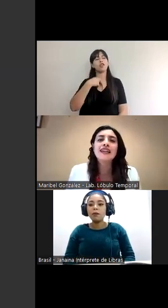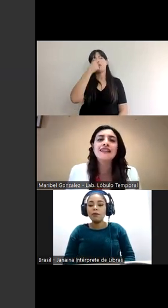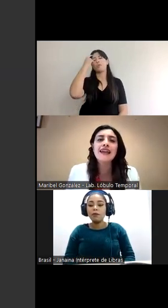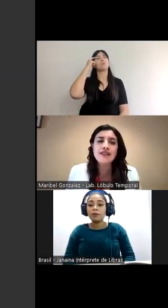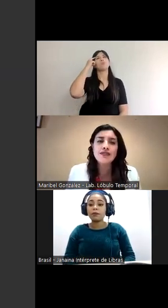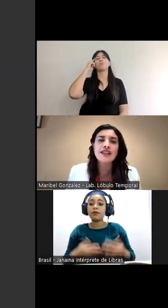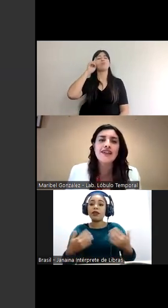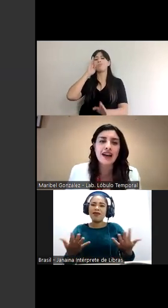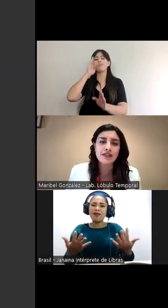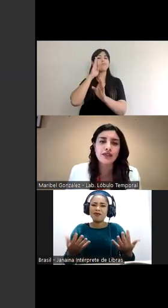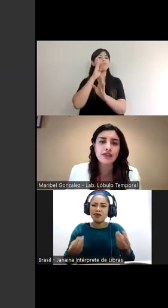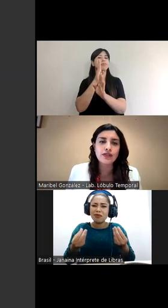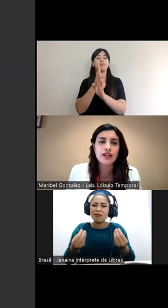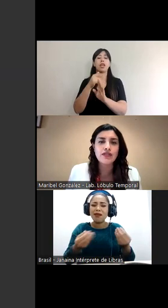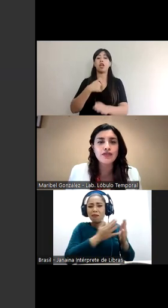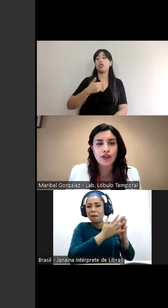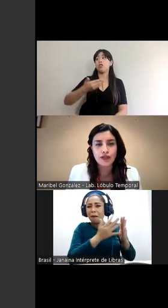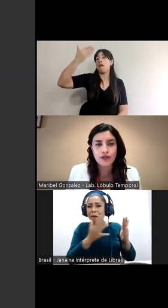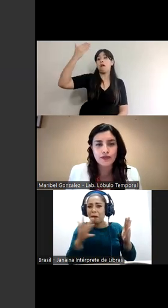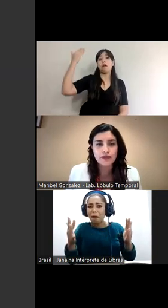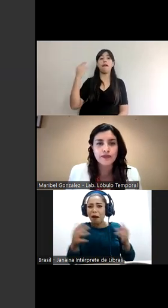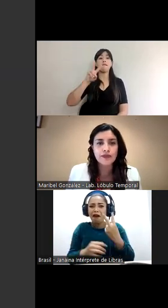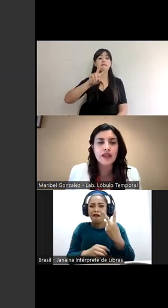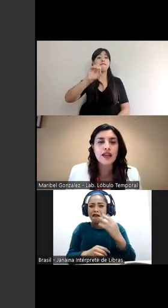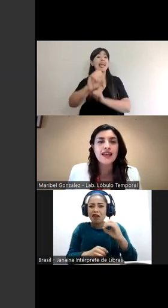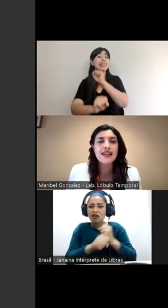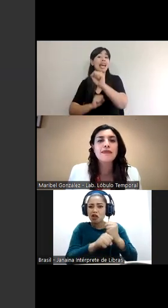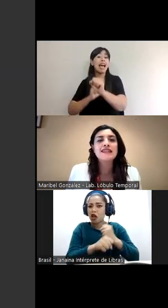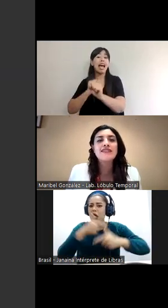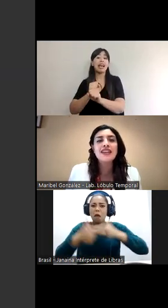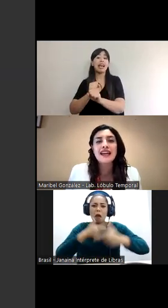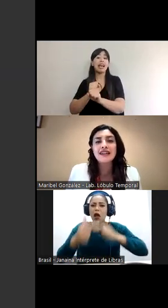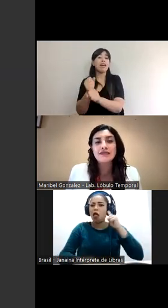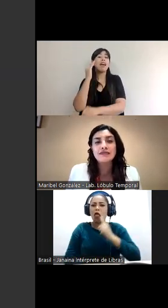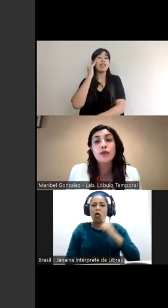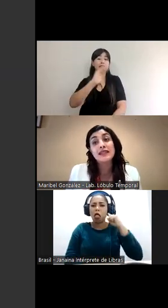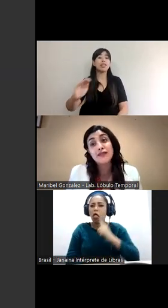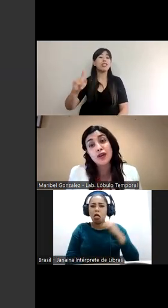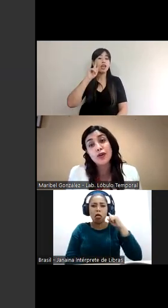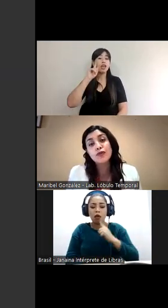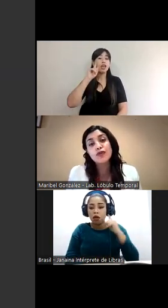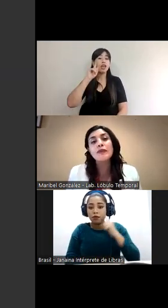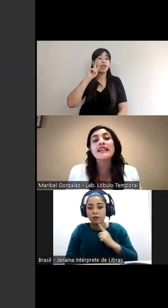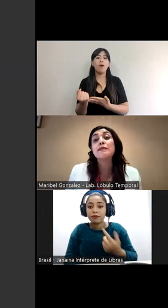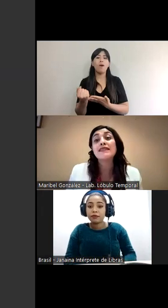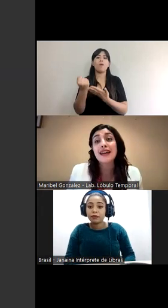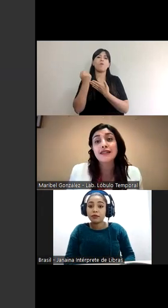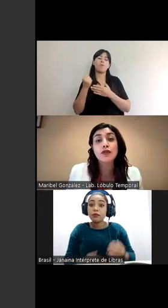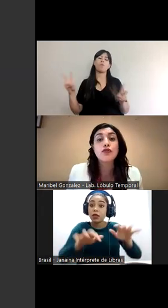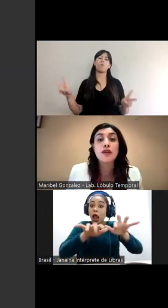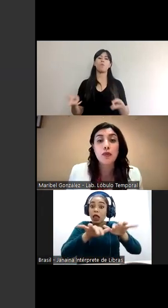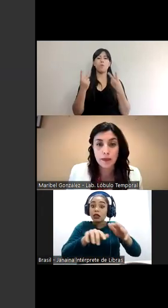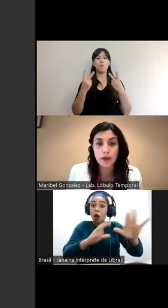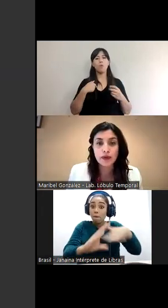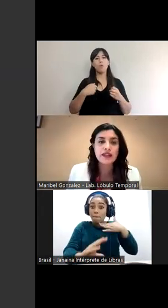llevo 20 años trabajando con niños sordos. Y me sirvió mucho para expresar